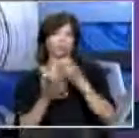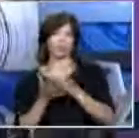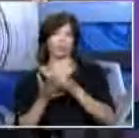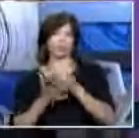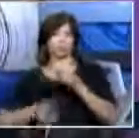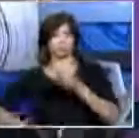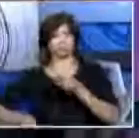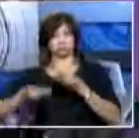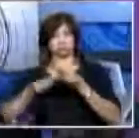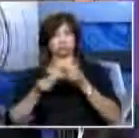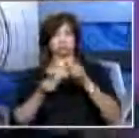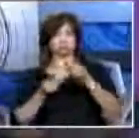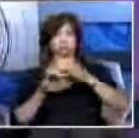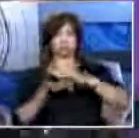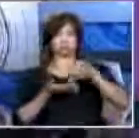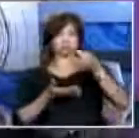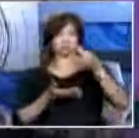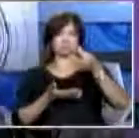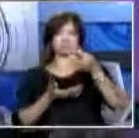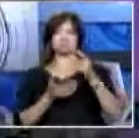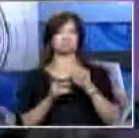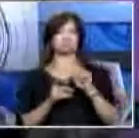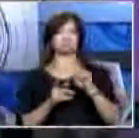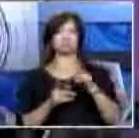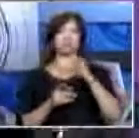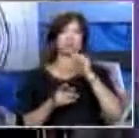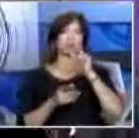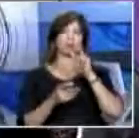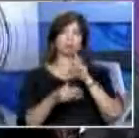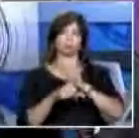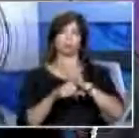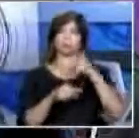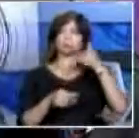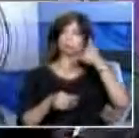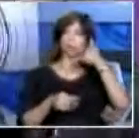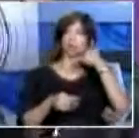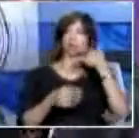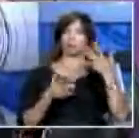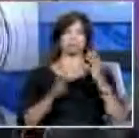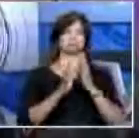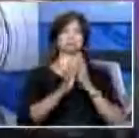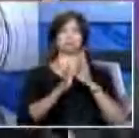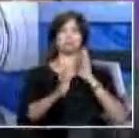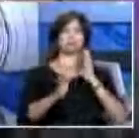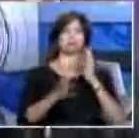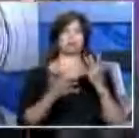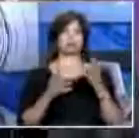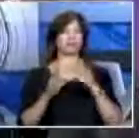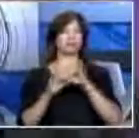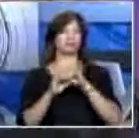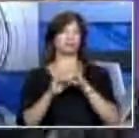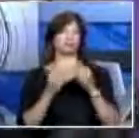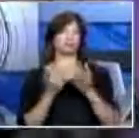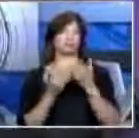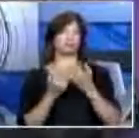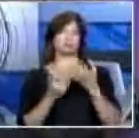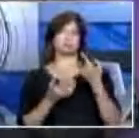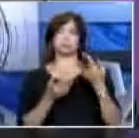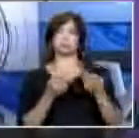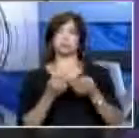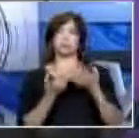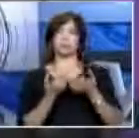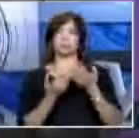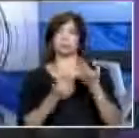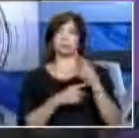como hay muchas oficinas comerciales de las empresas y comunicaciones se convierten también de alguna manera bancos comerciales en este concepto